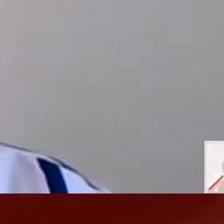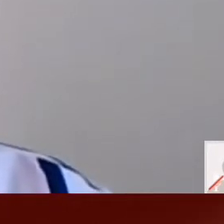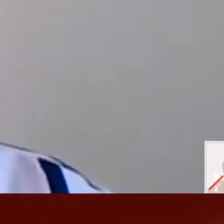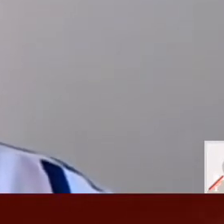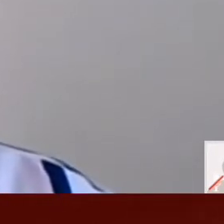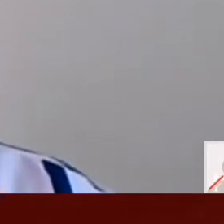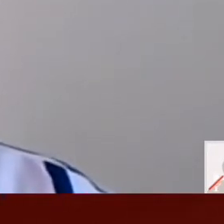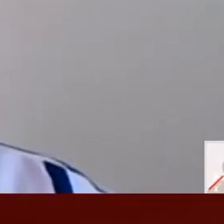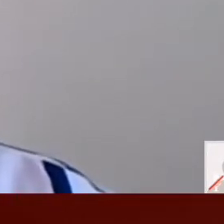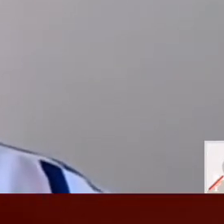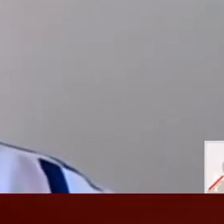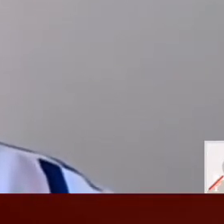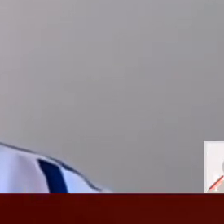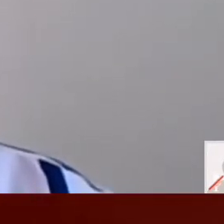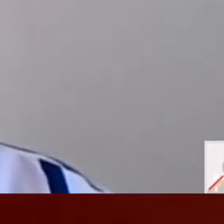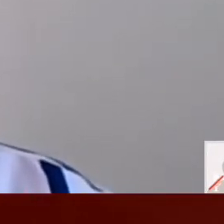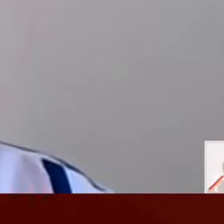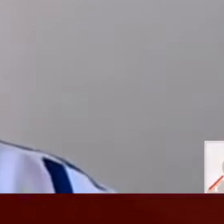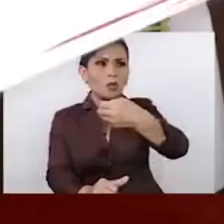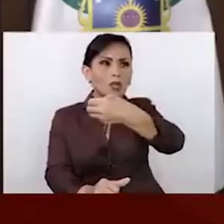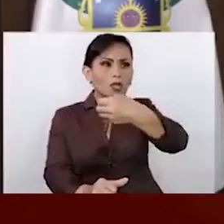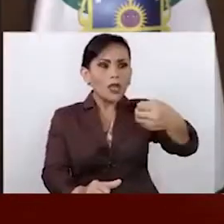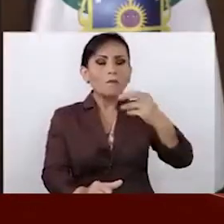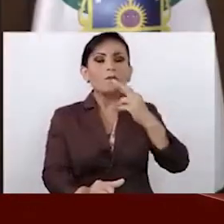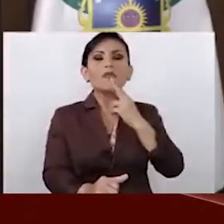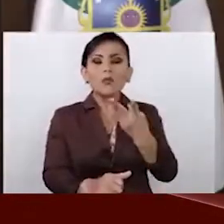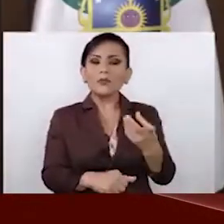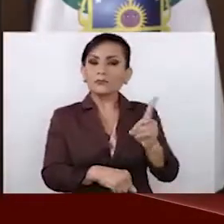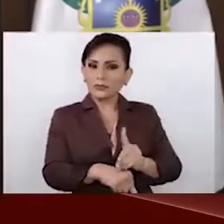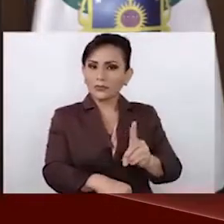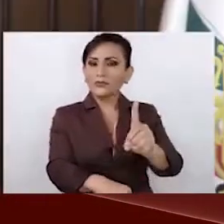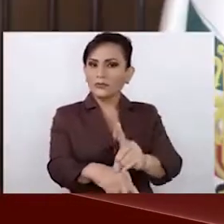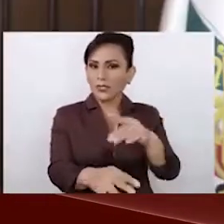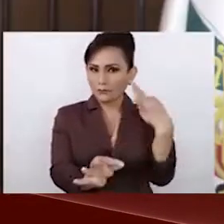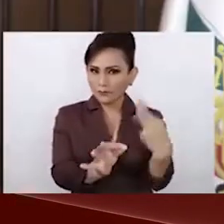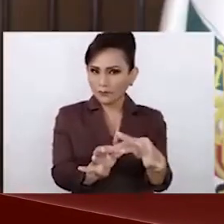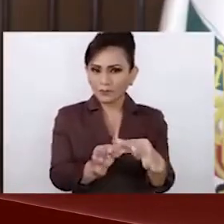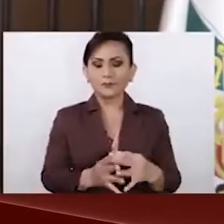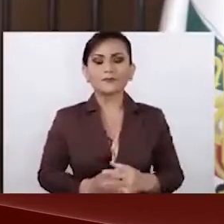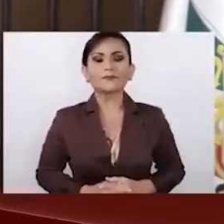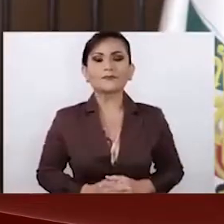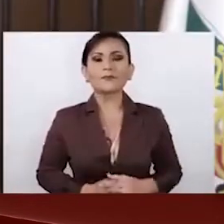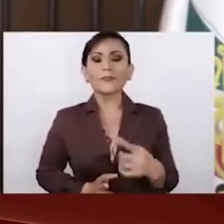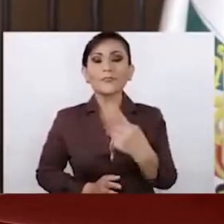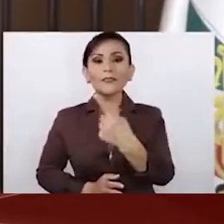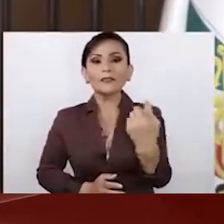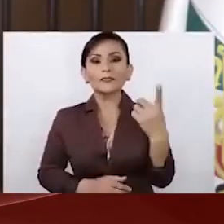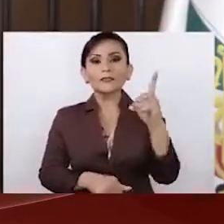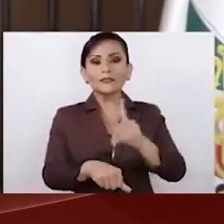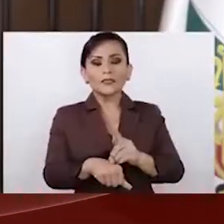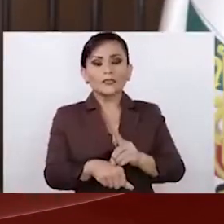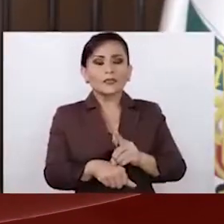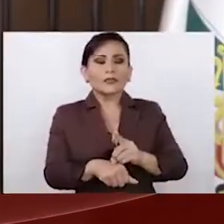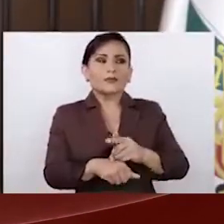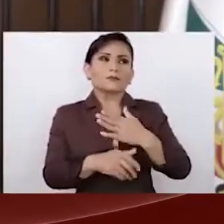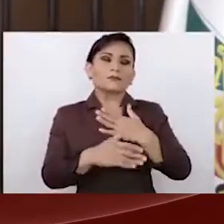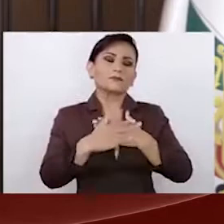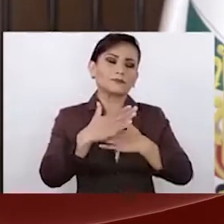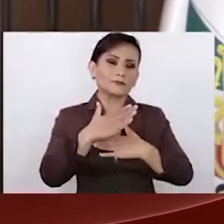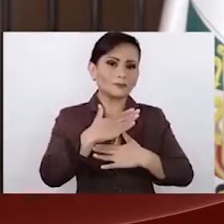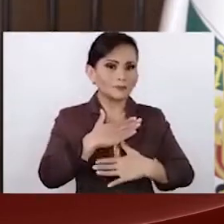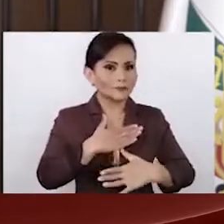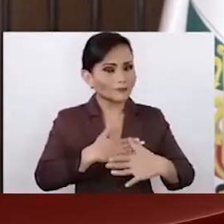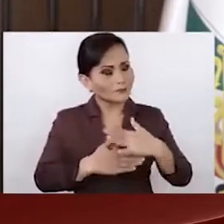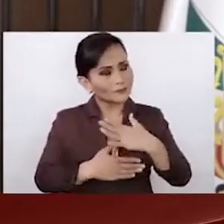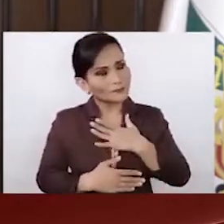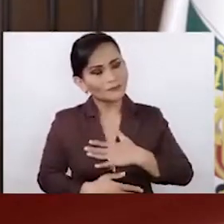salud lo usa en Querétaro solo en pacientes. Francisco Domínguez Servién, gobernador del estado, pidió a la ciudadanía a la solidaridad